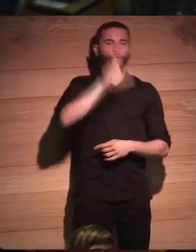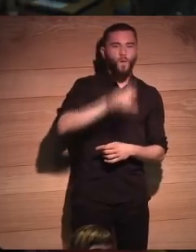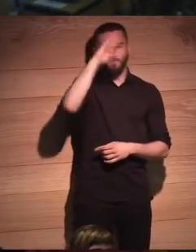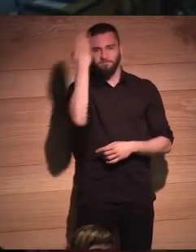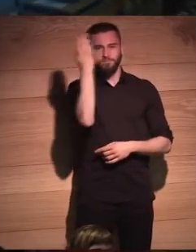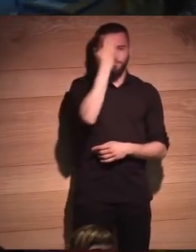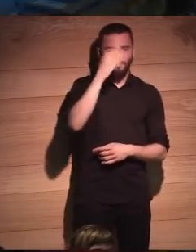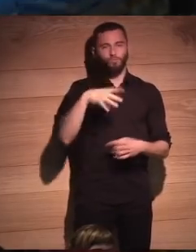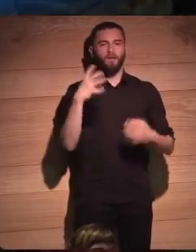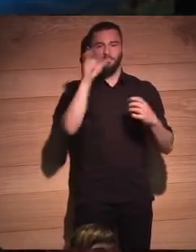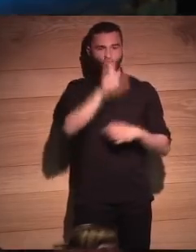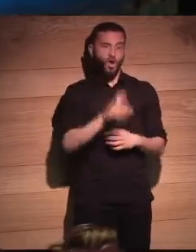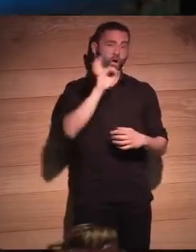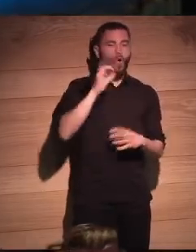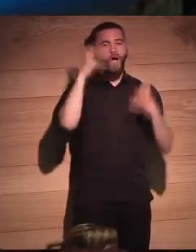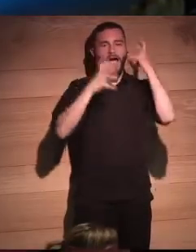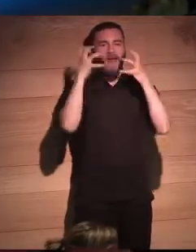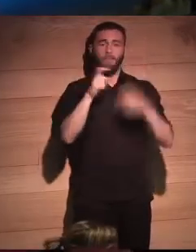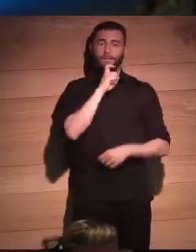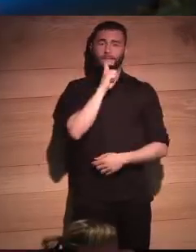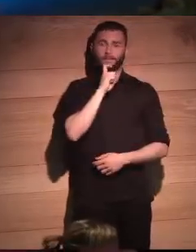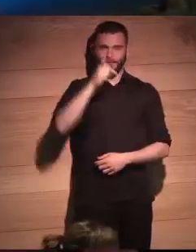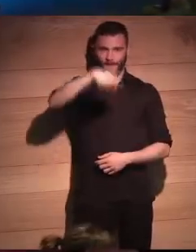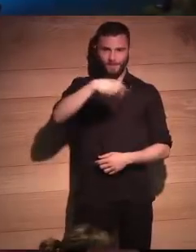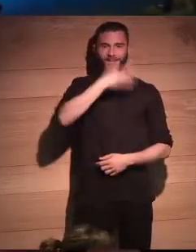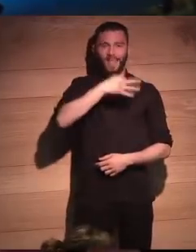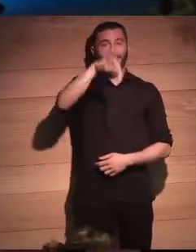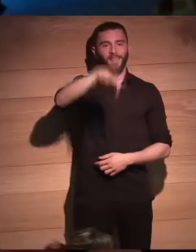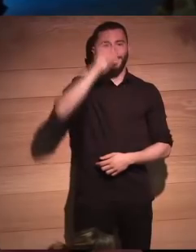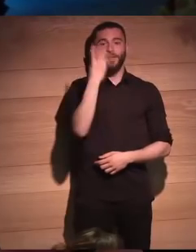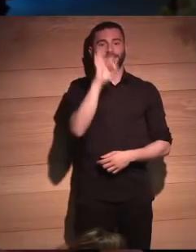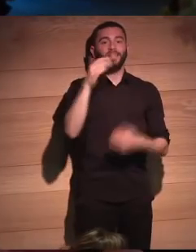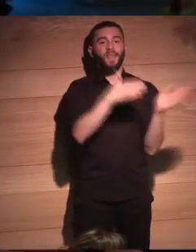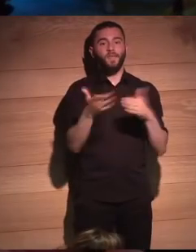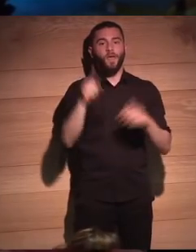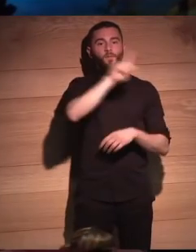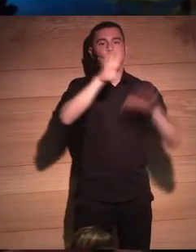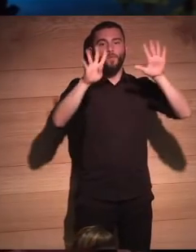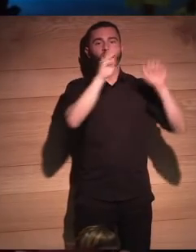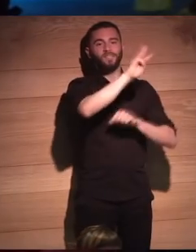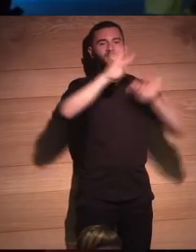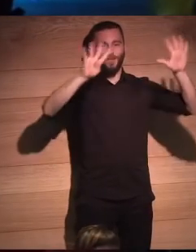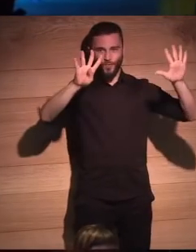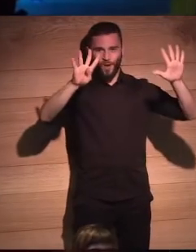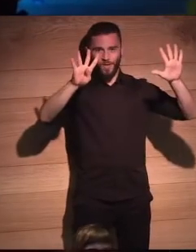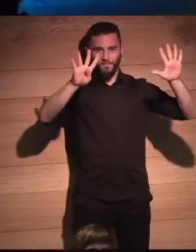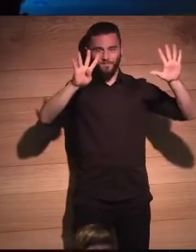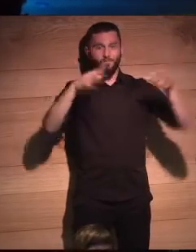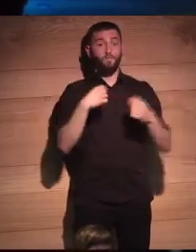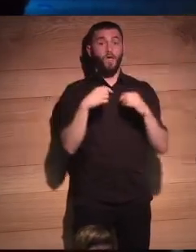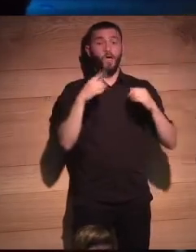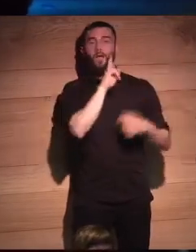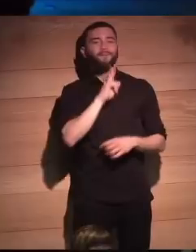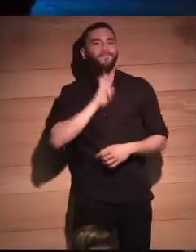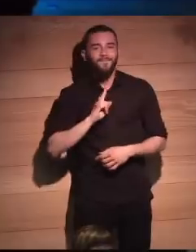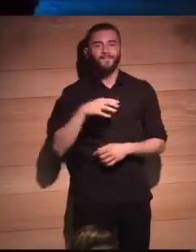o un animal complicado. Lo vamos a decidir esta tarde, 30 de marzo del año 1939, con una aventura